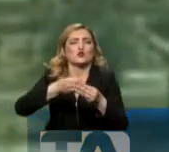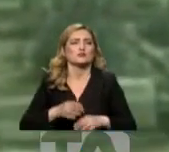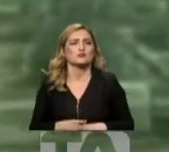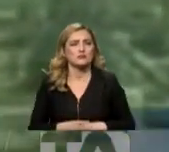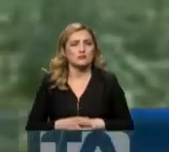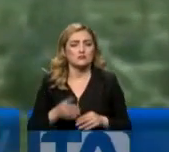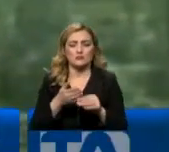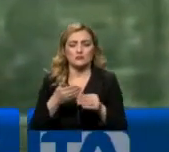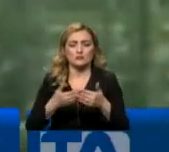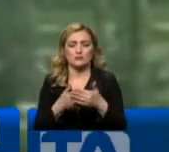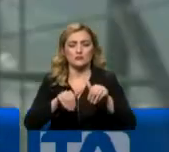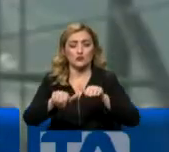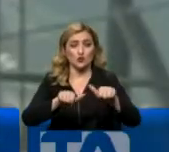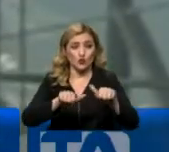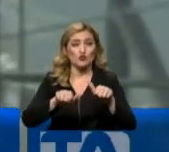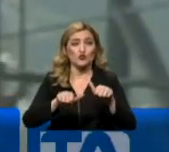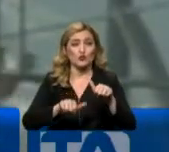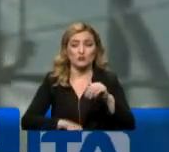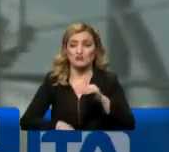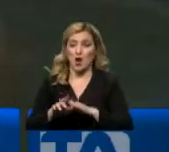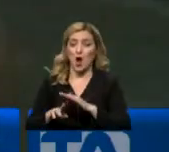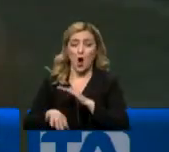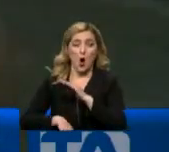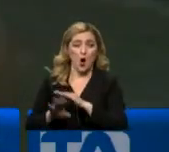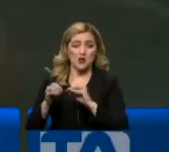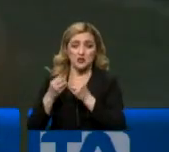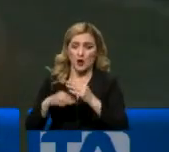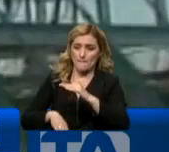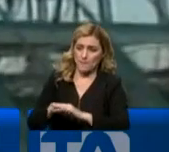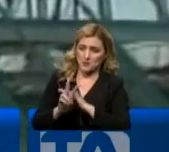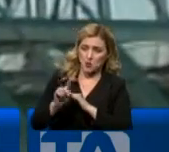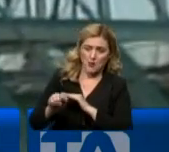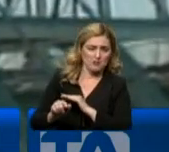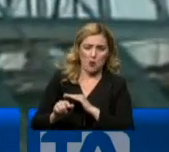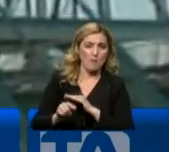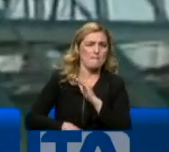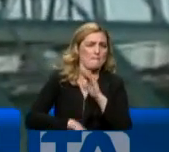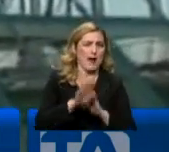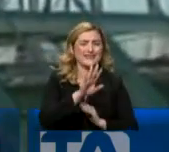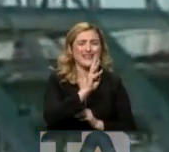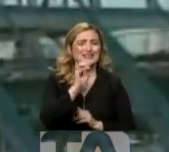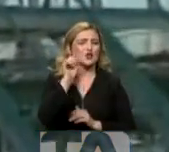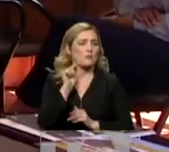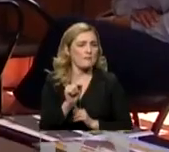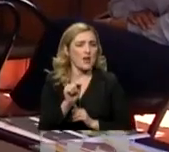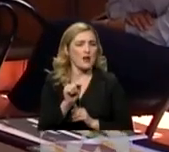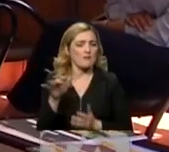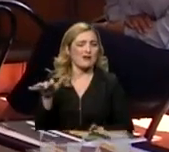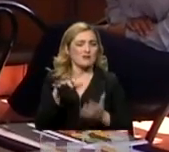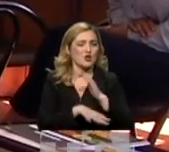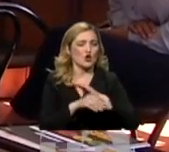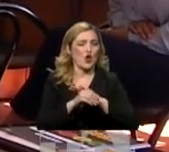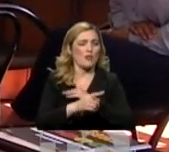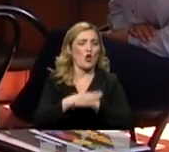el objetivo de la nueva administración, sin el techo impuesto por la OPEP, es de producir 600 mil barriles diarios. En Quito, María Gracia